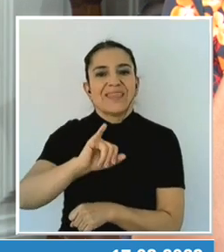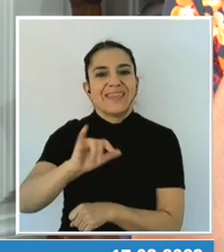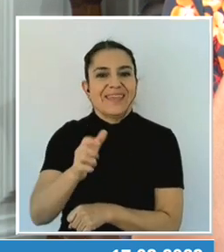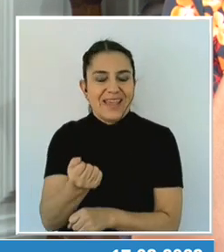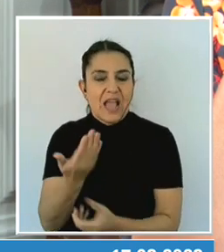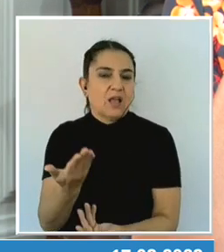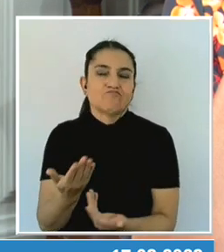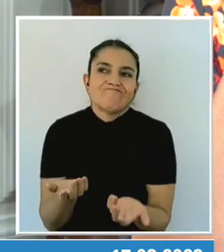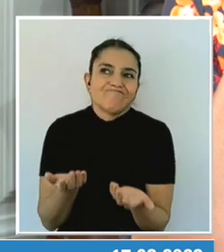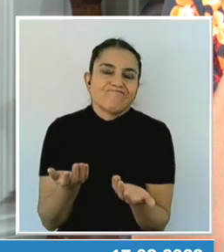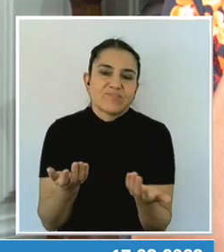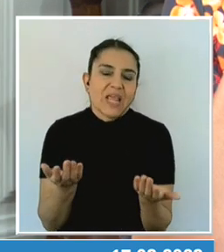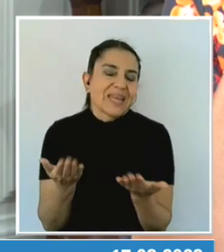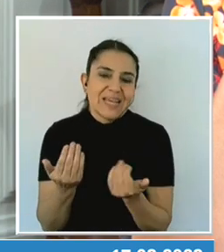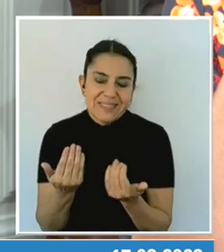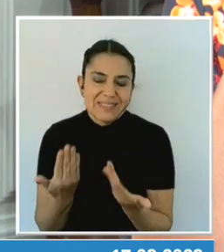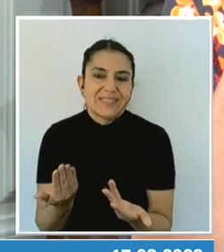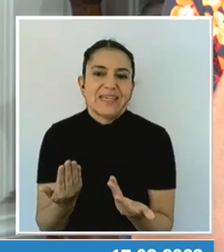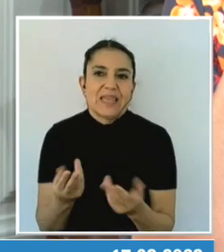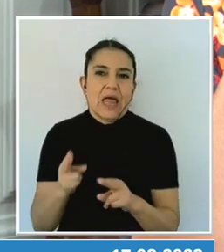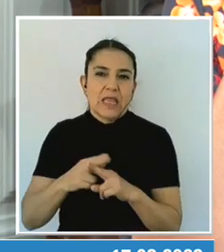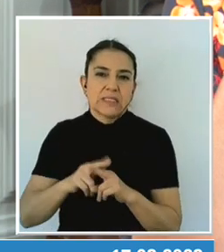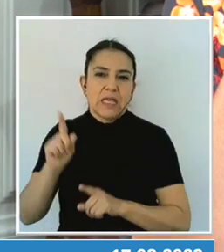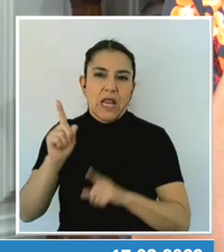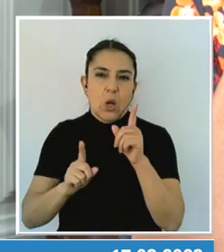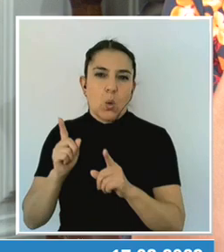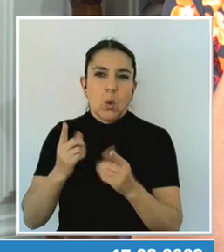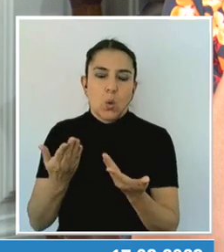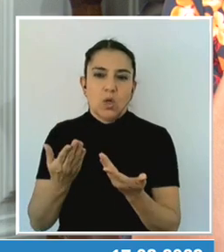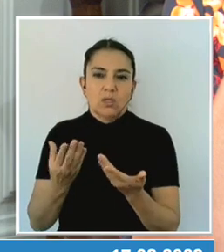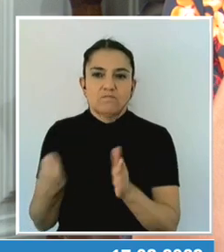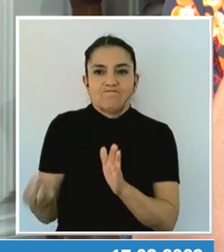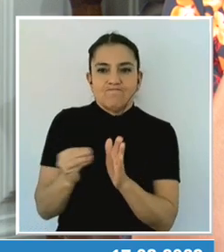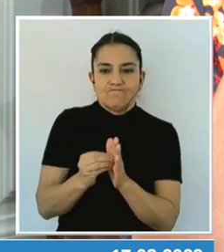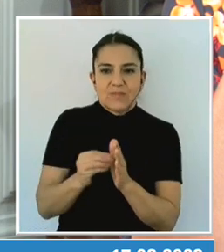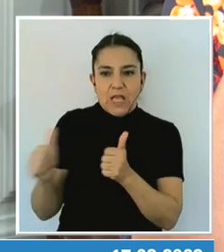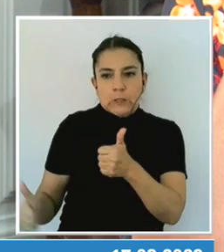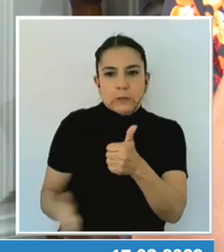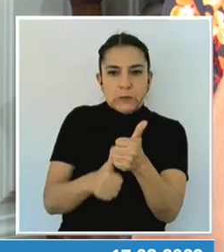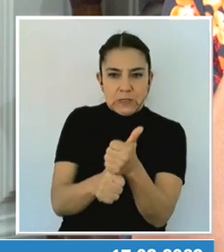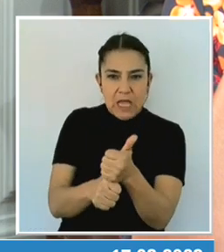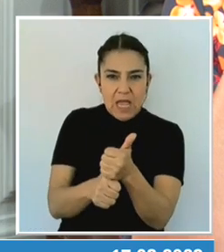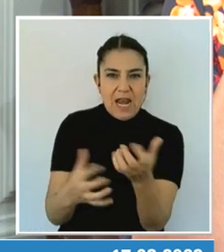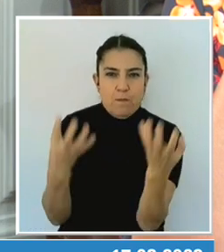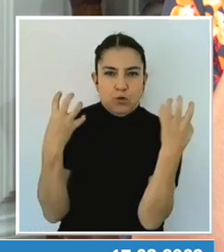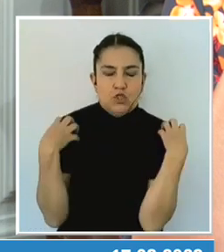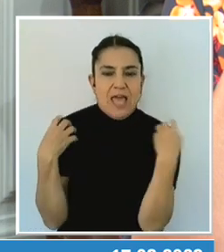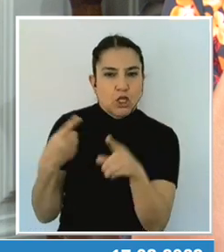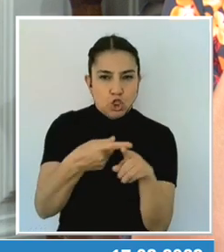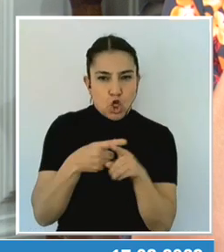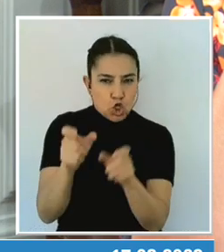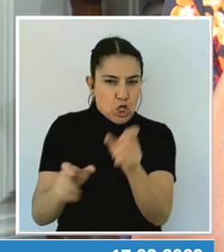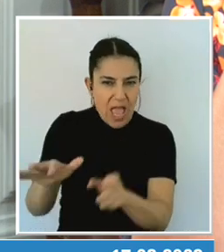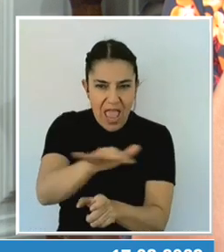quizás algún mandato de corresponsabilidad social en términos del trabajo